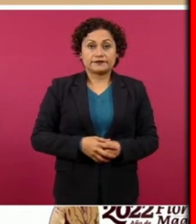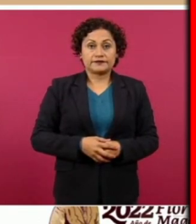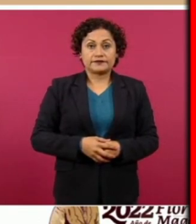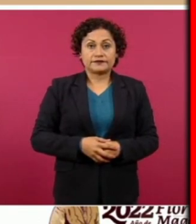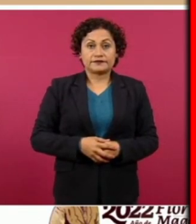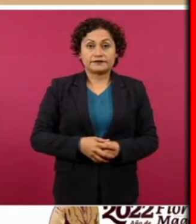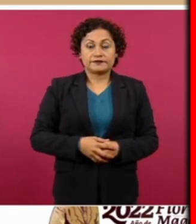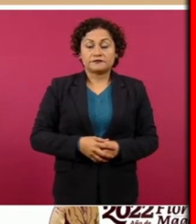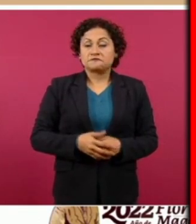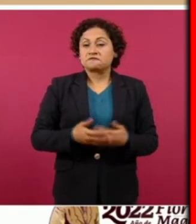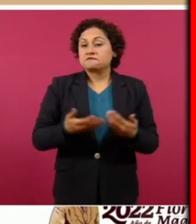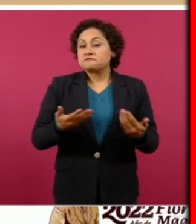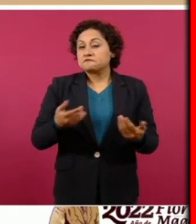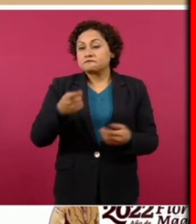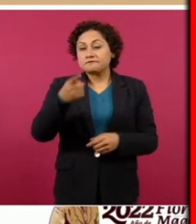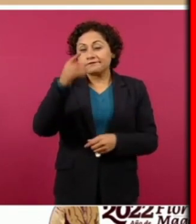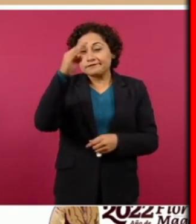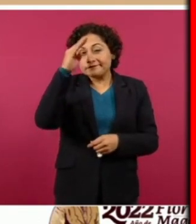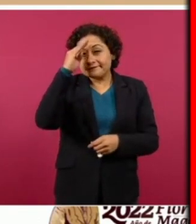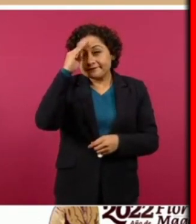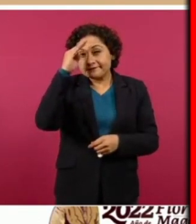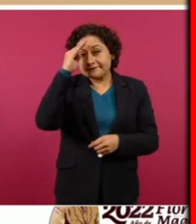si no